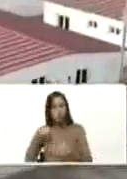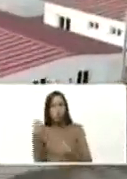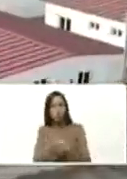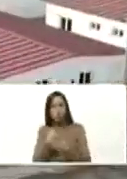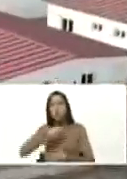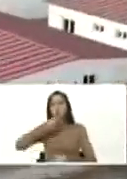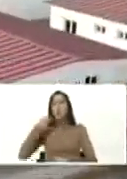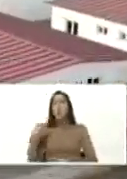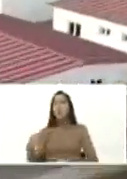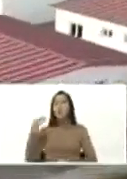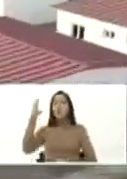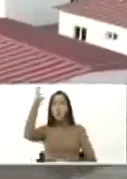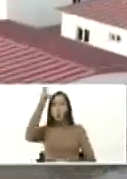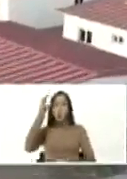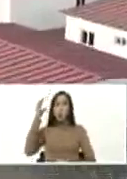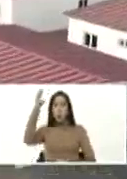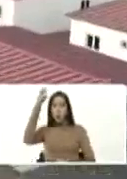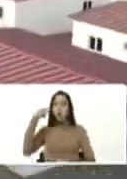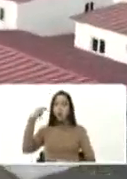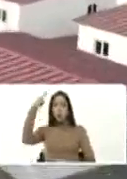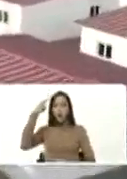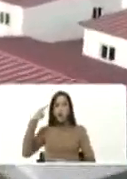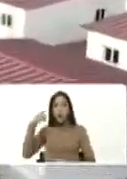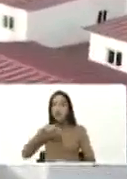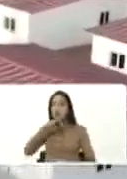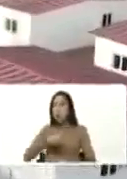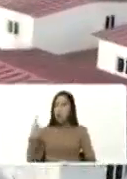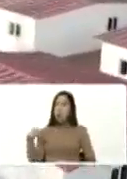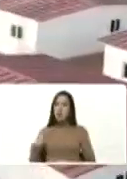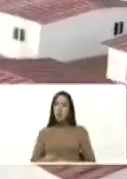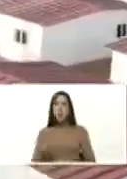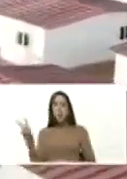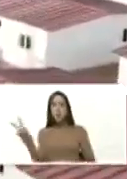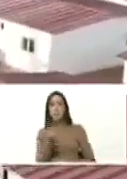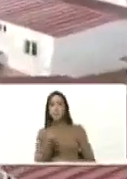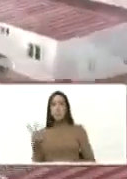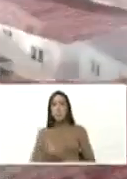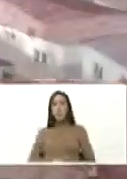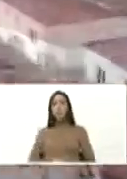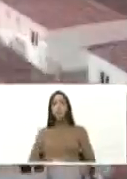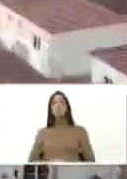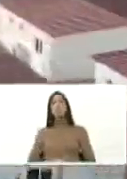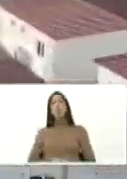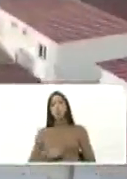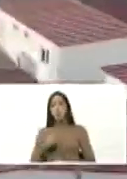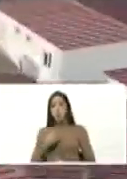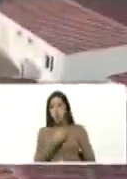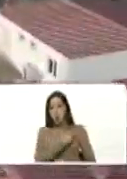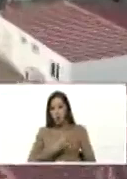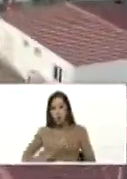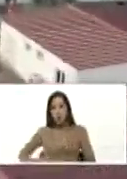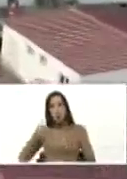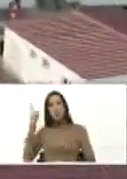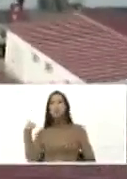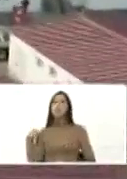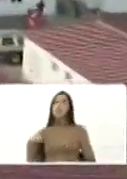jóvenes, conscientes de la realidad histórica que vive nuestro país y de lo que usted ha